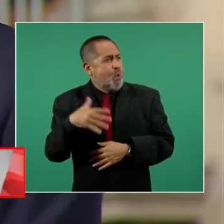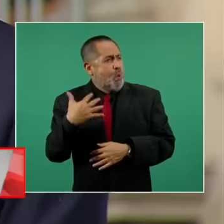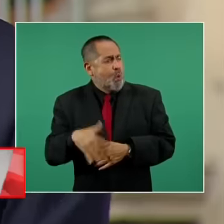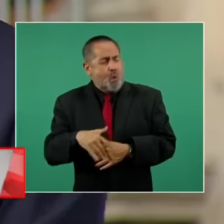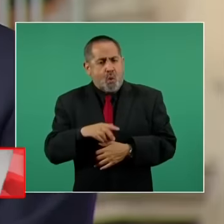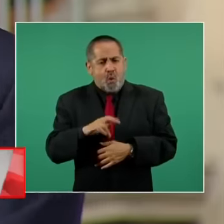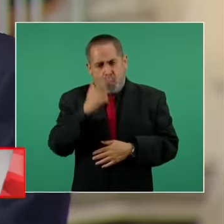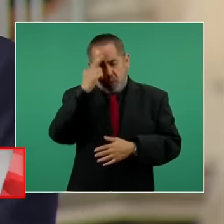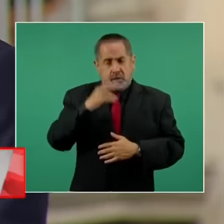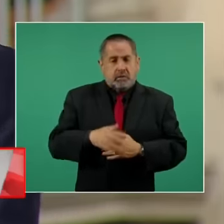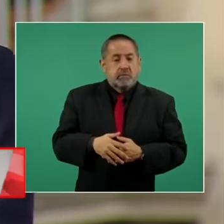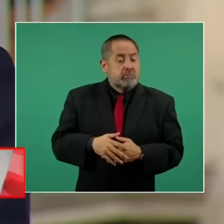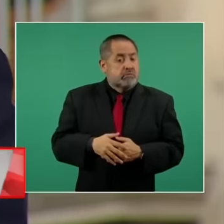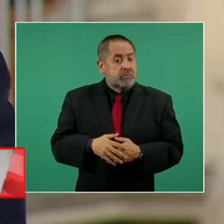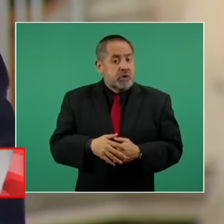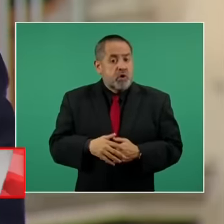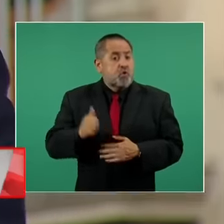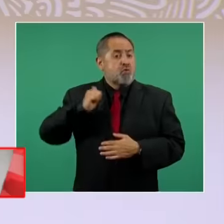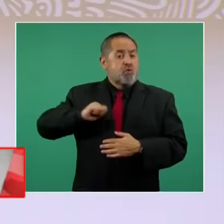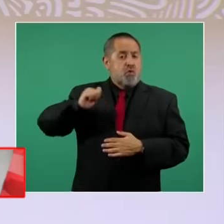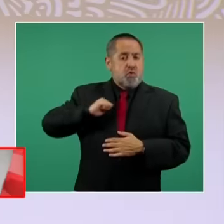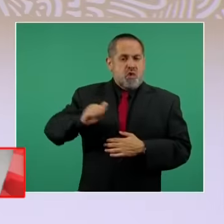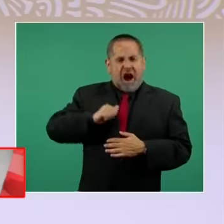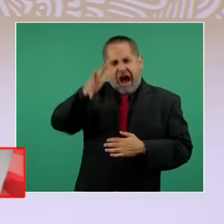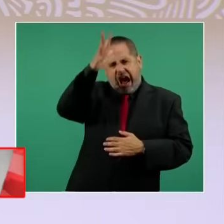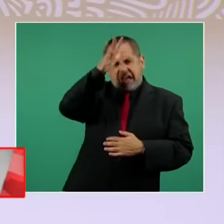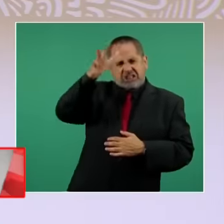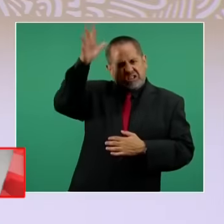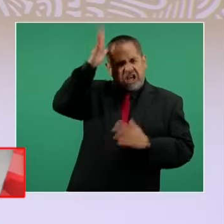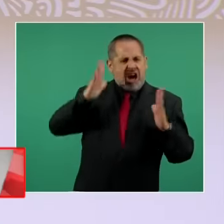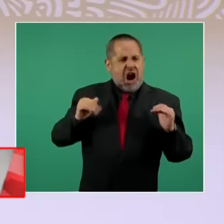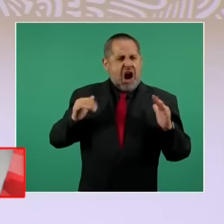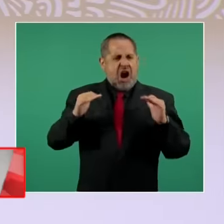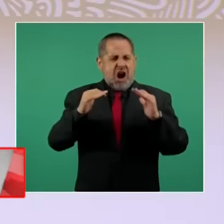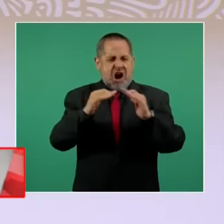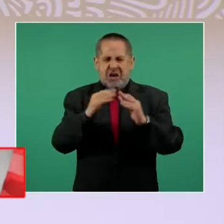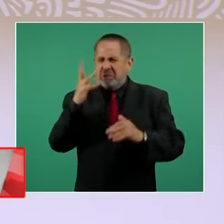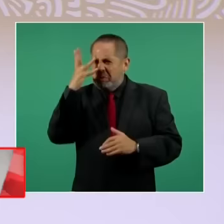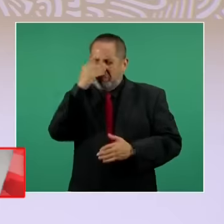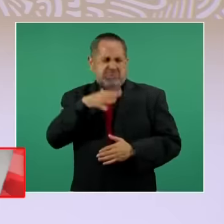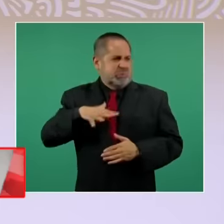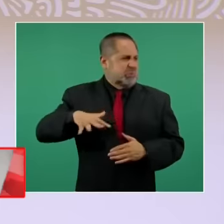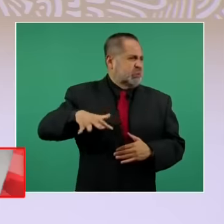¿Cuánto es bella la tierra que habitaban los aztecas valientes?, dice en el Teocalli de Cholula